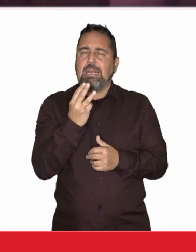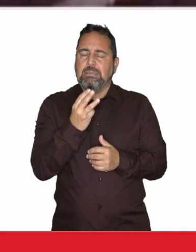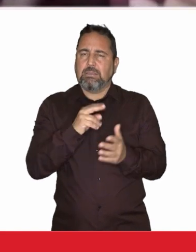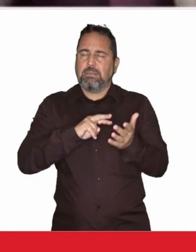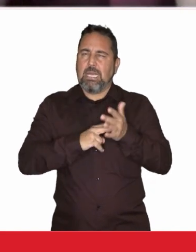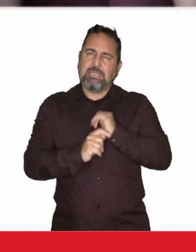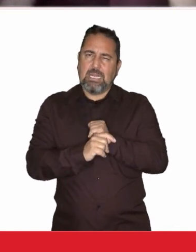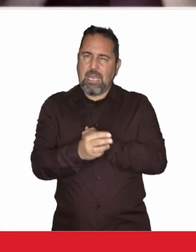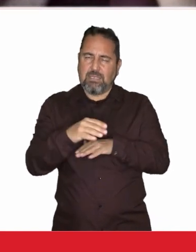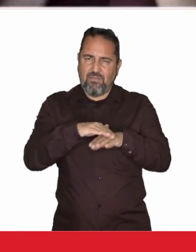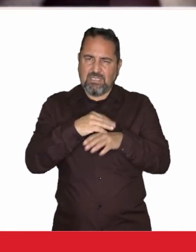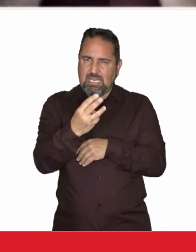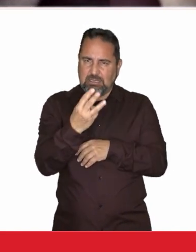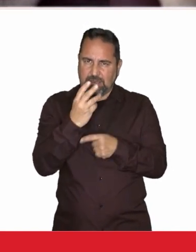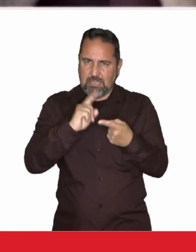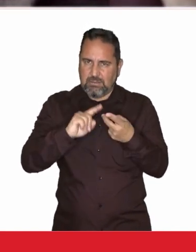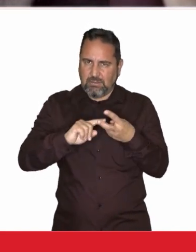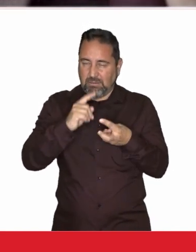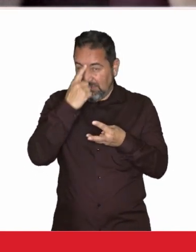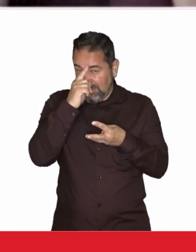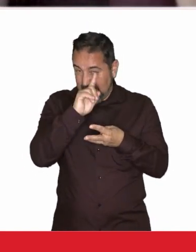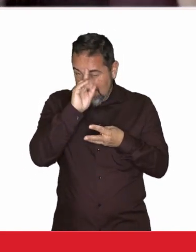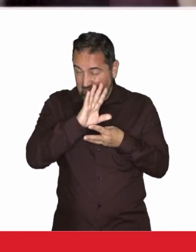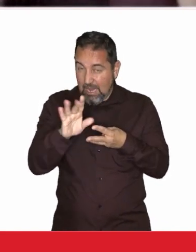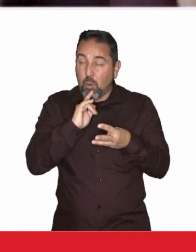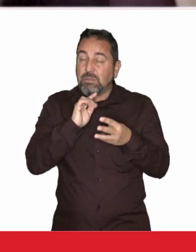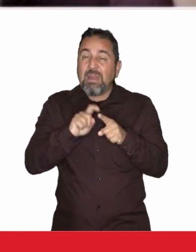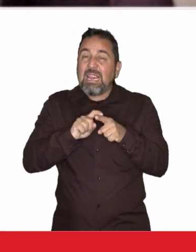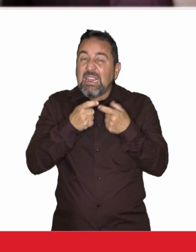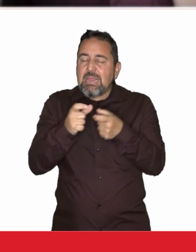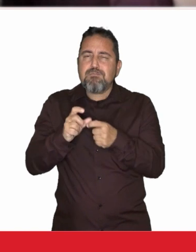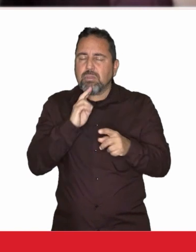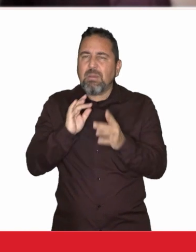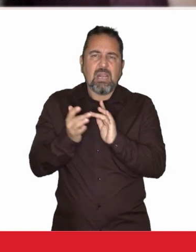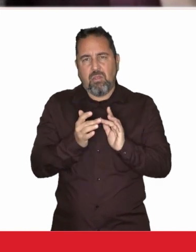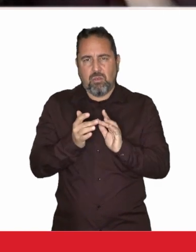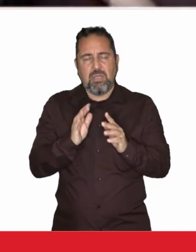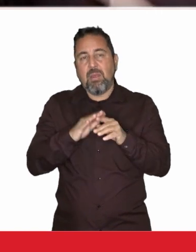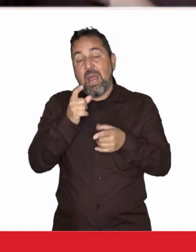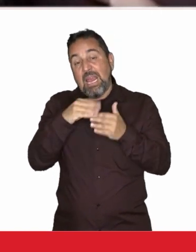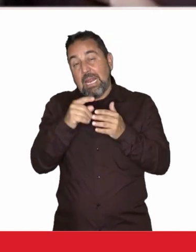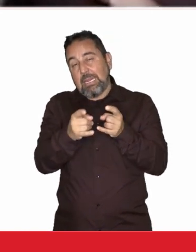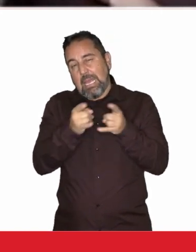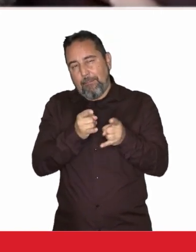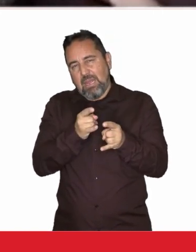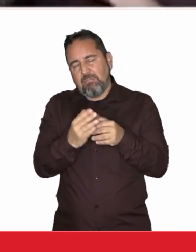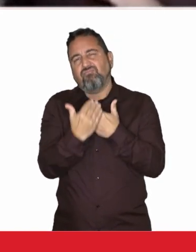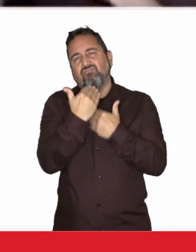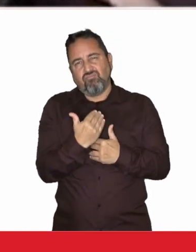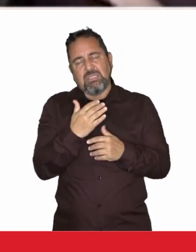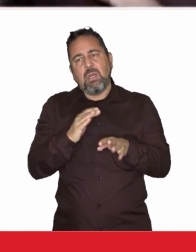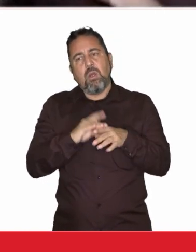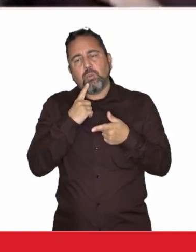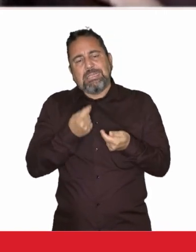Hay tres estrategias básicas que es importante que tengáis en cuenta para pensar en el tipo de relación, ¿vale? Que es captar al cliente, fidelizarle